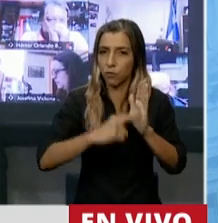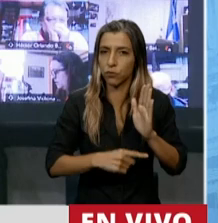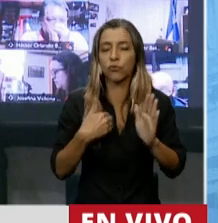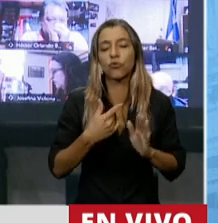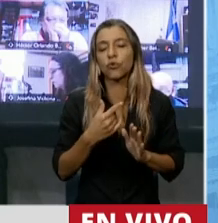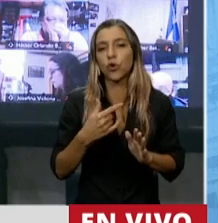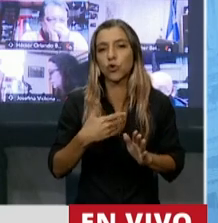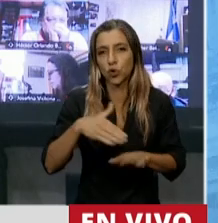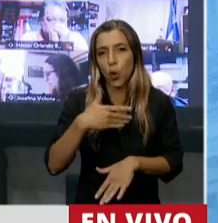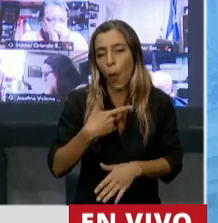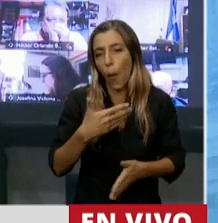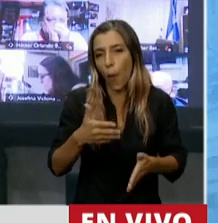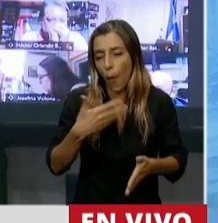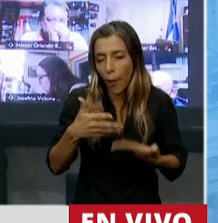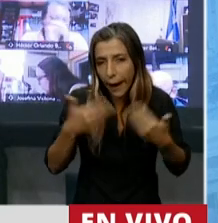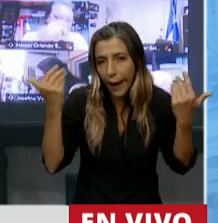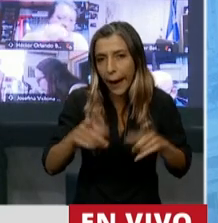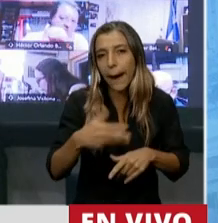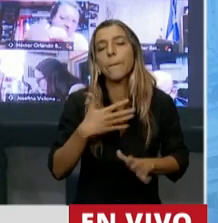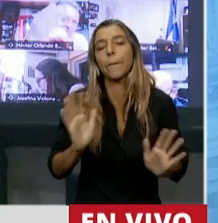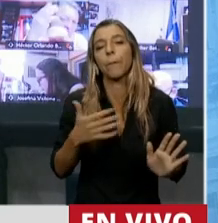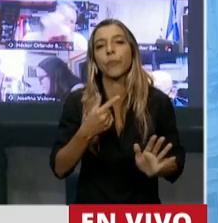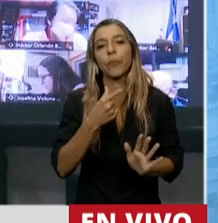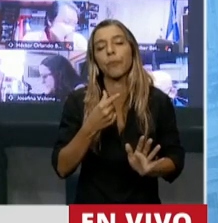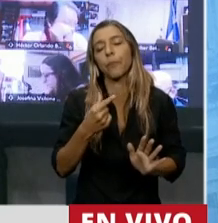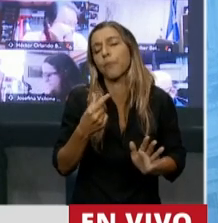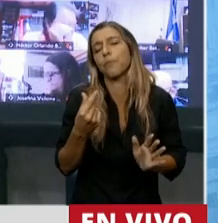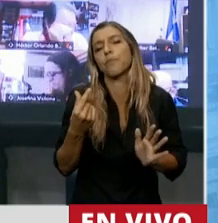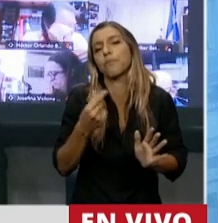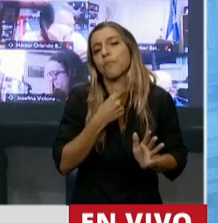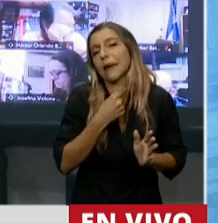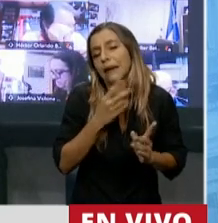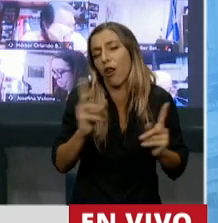de ser muy rápido, me parece que hubo diputados y diputadas que fueron muy